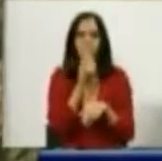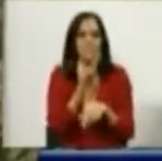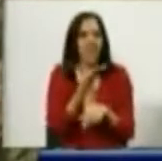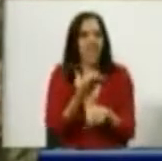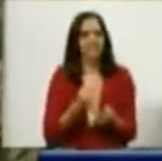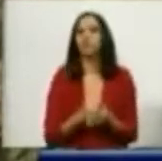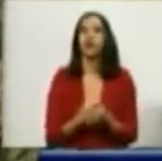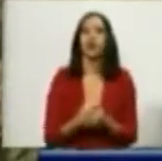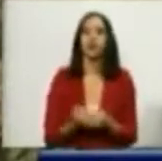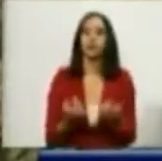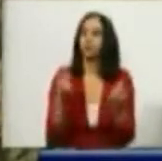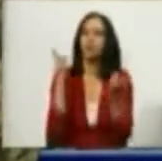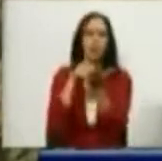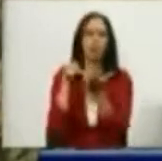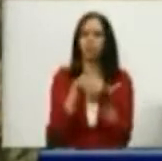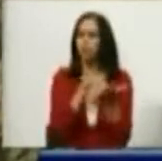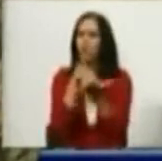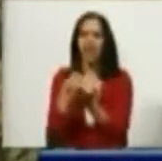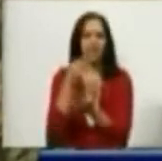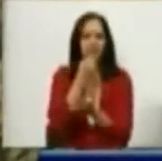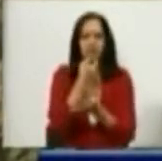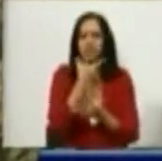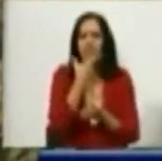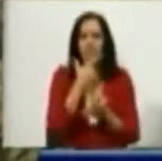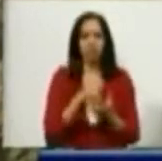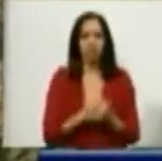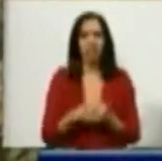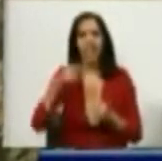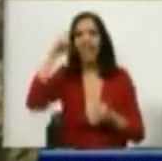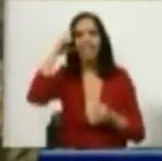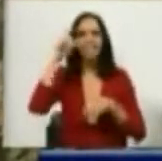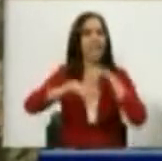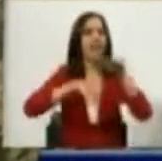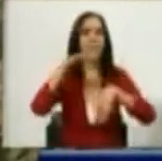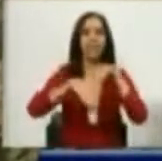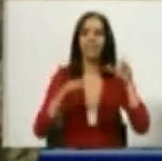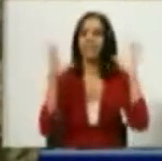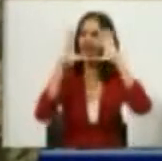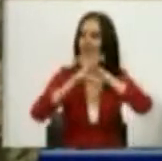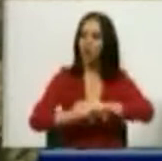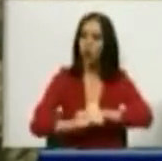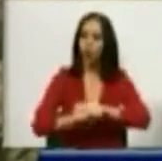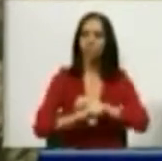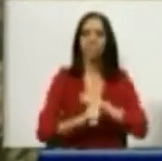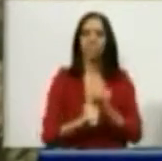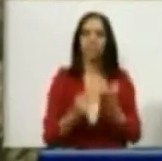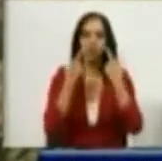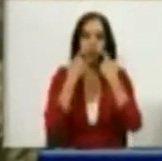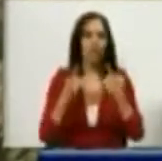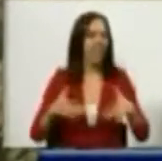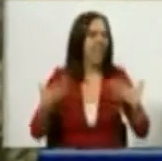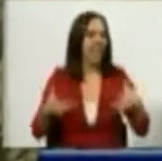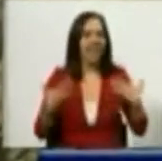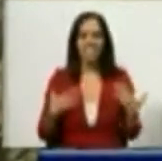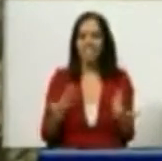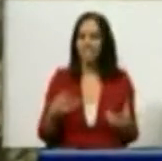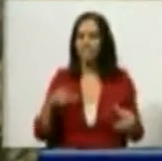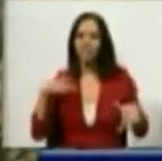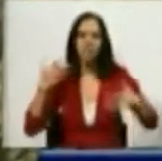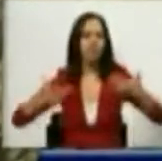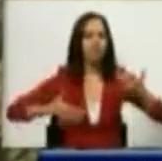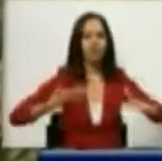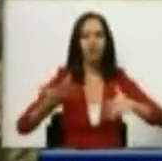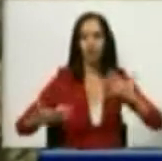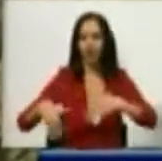por donde uno se meta vale en el día las playas y en la noche el esparcimiento la alegría en las calles como